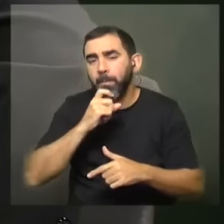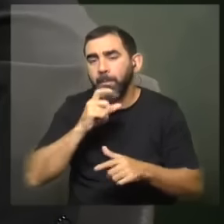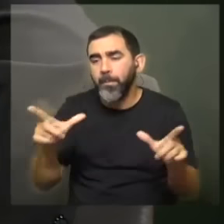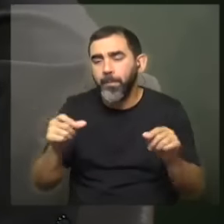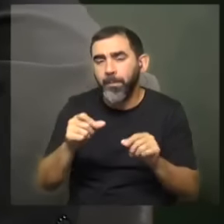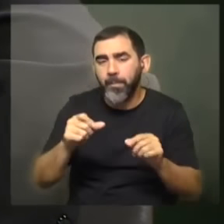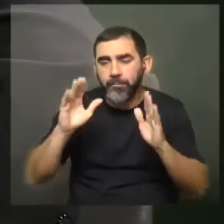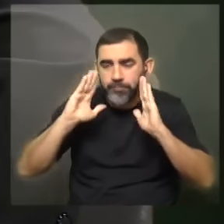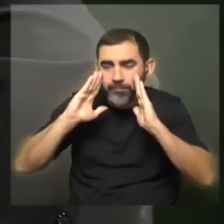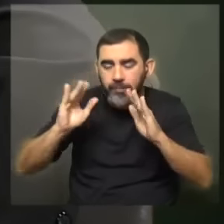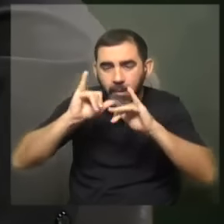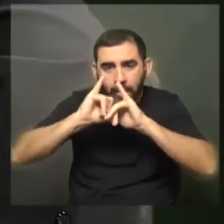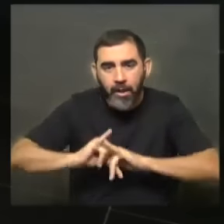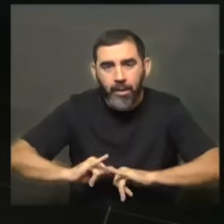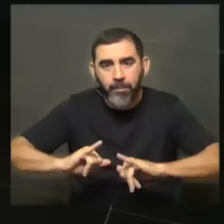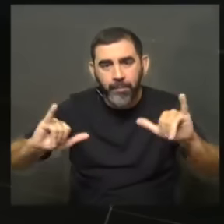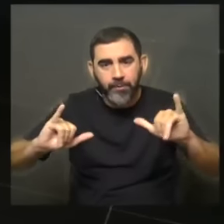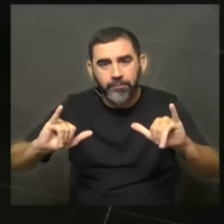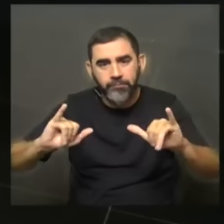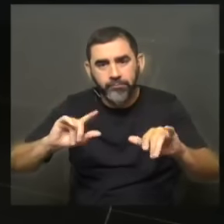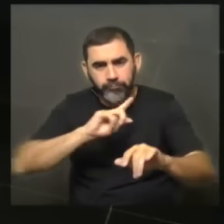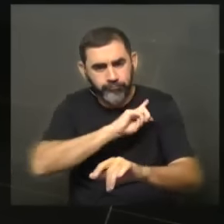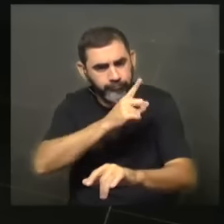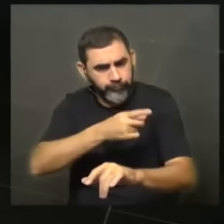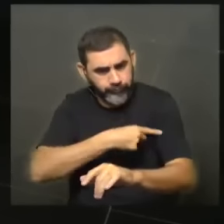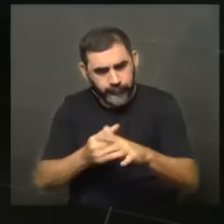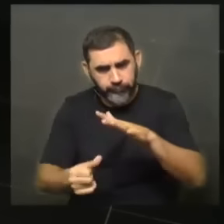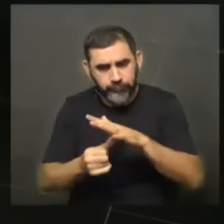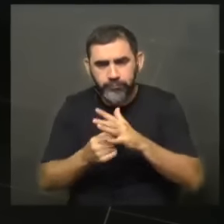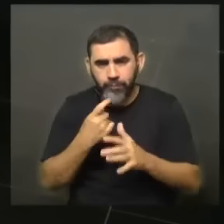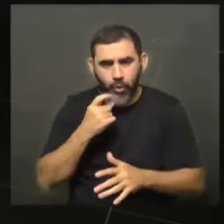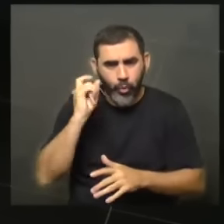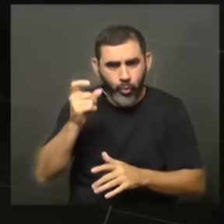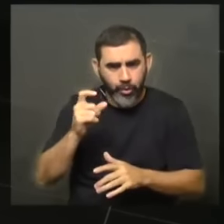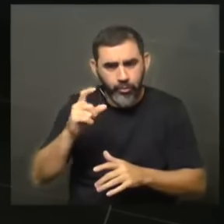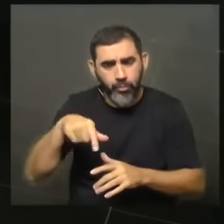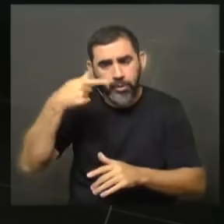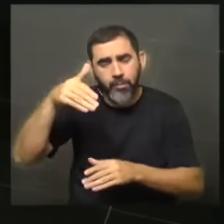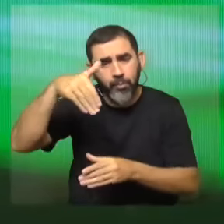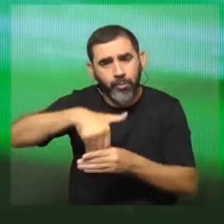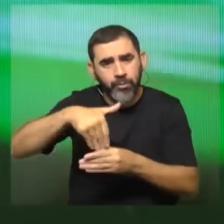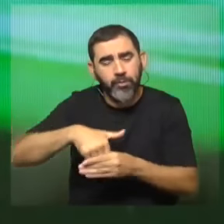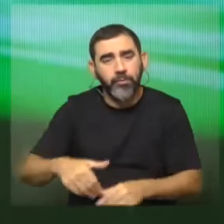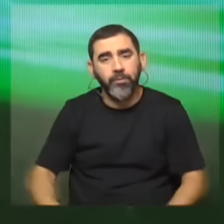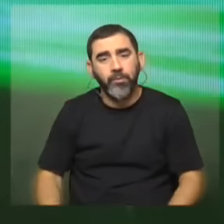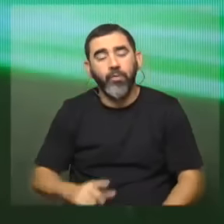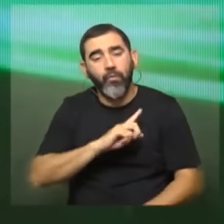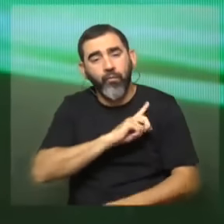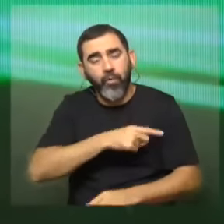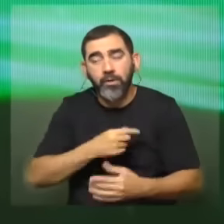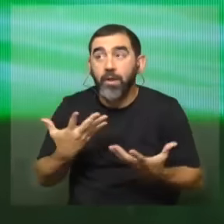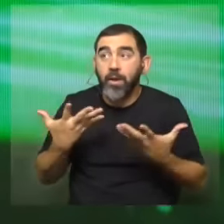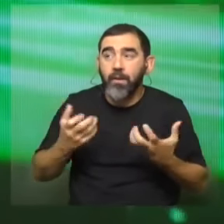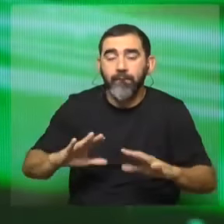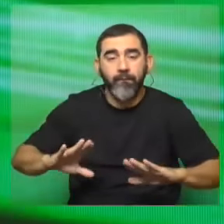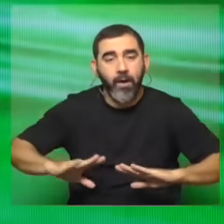dedicarse deeno la campaña se ve con fuerzas para liderar al partido Colorado para las próximas elecciones con fuerza con muchas